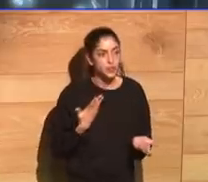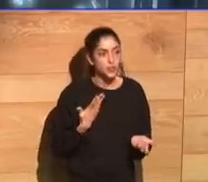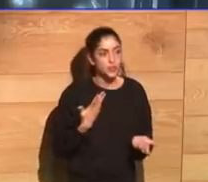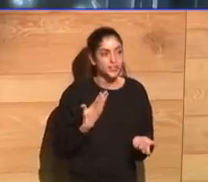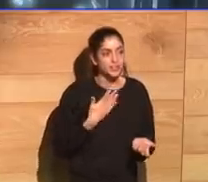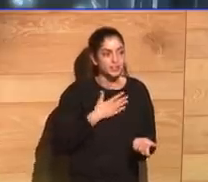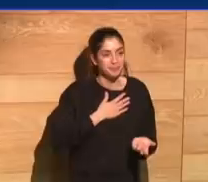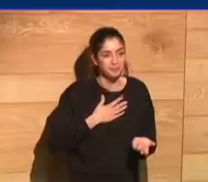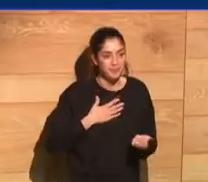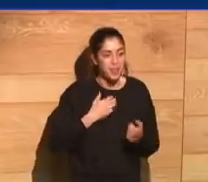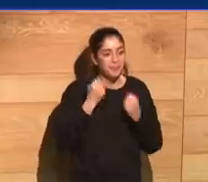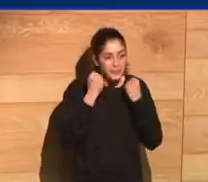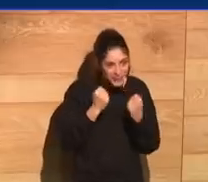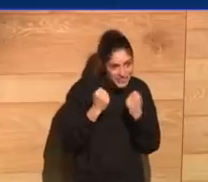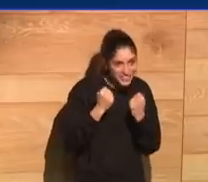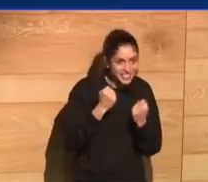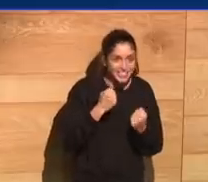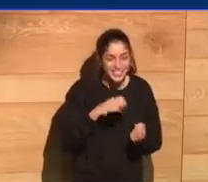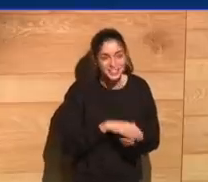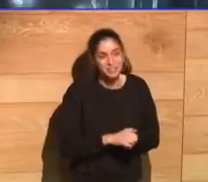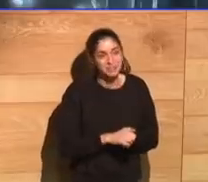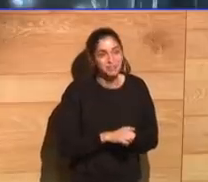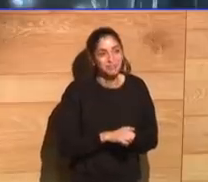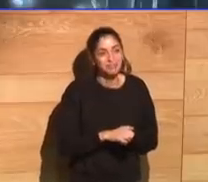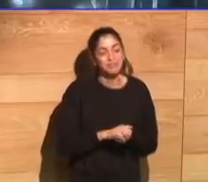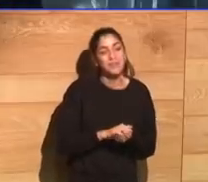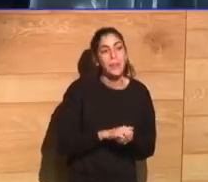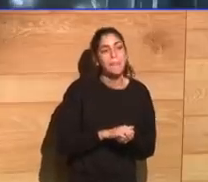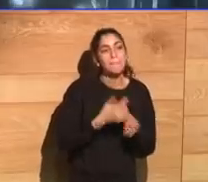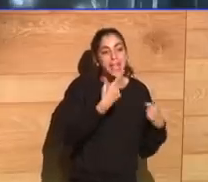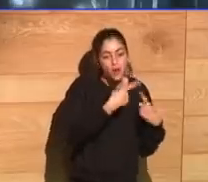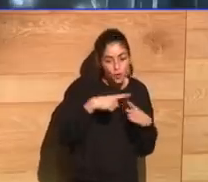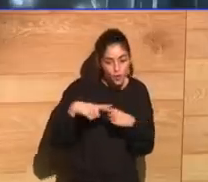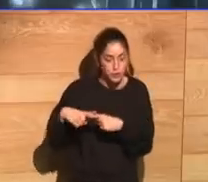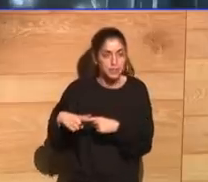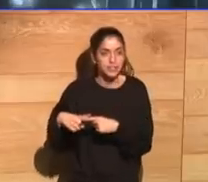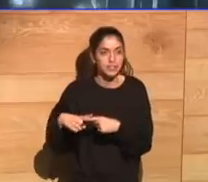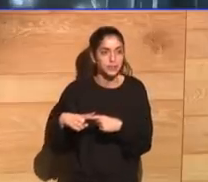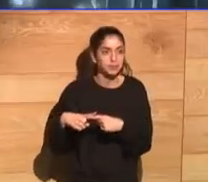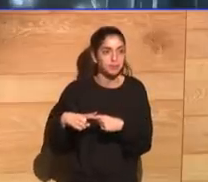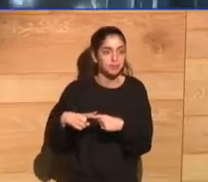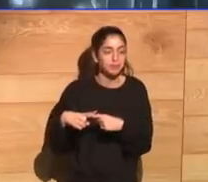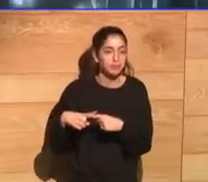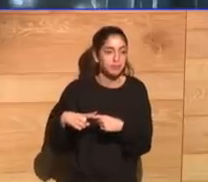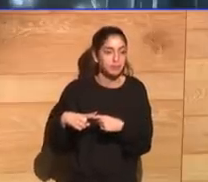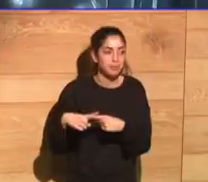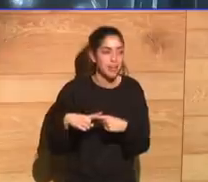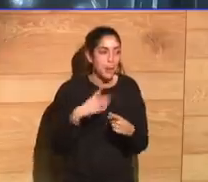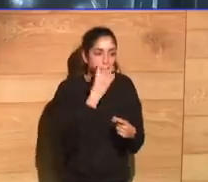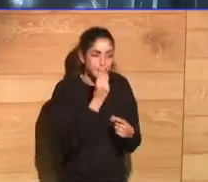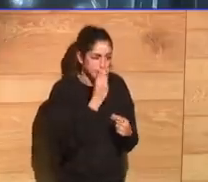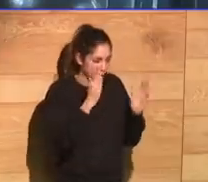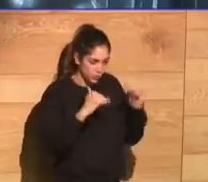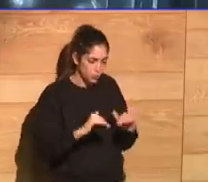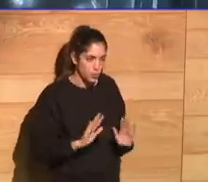emanaba fortaleza y emanaba un montón de cosas, como las epifanías de Arturo. Que no haya un pero. Pero no era